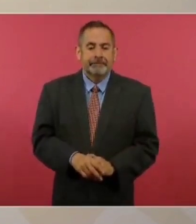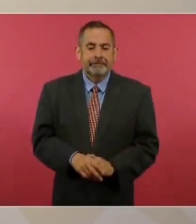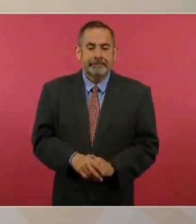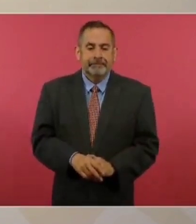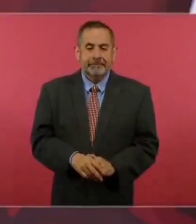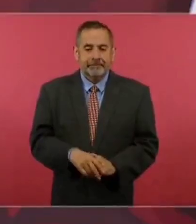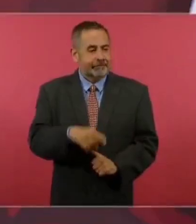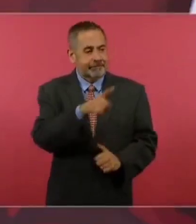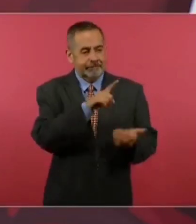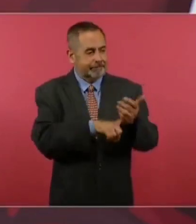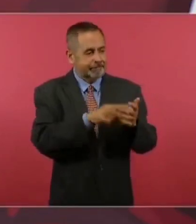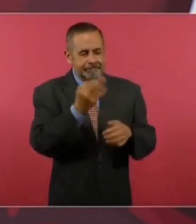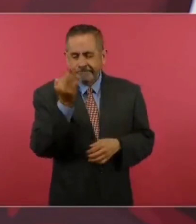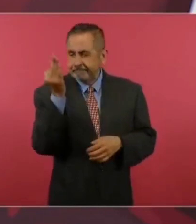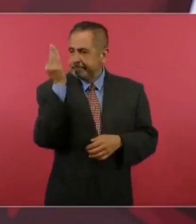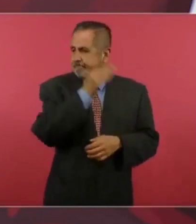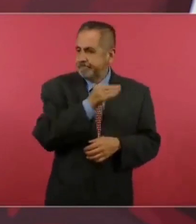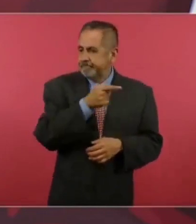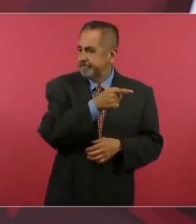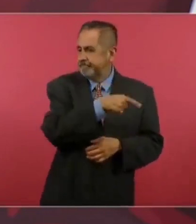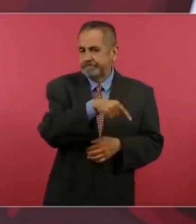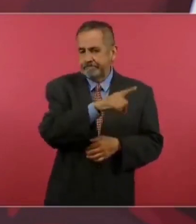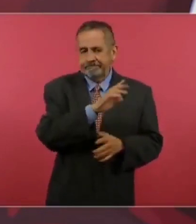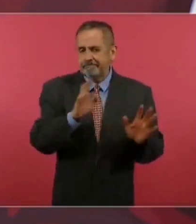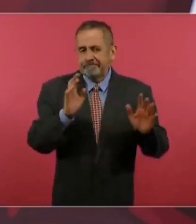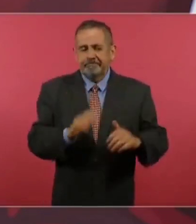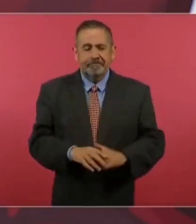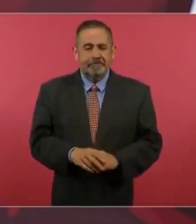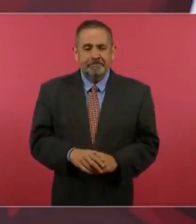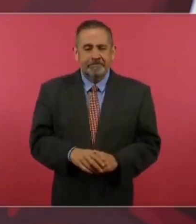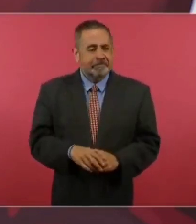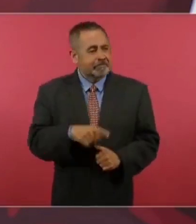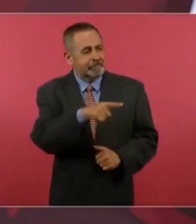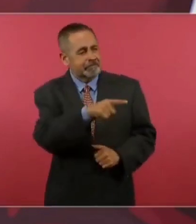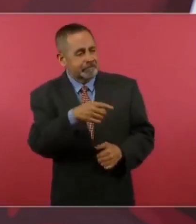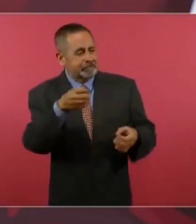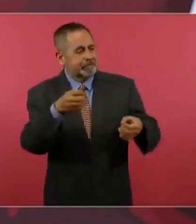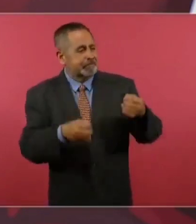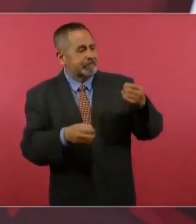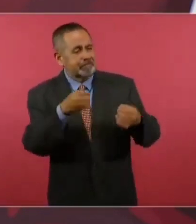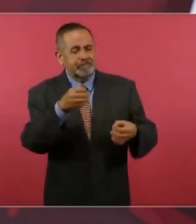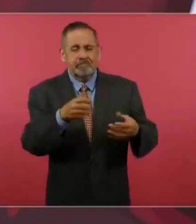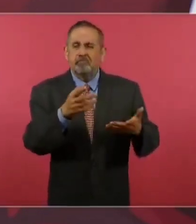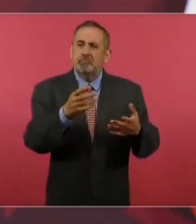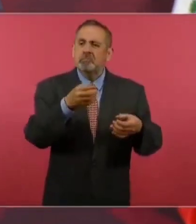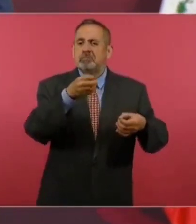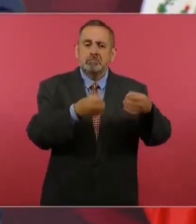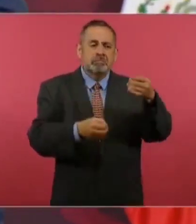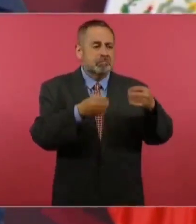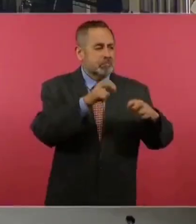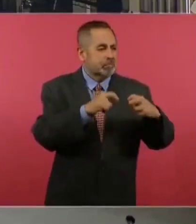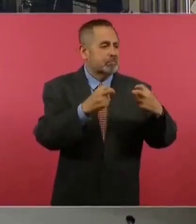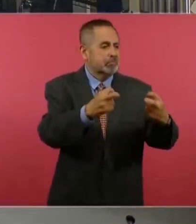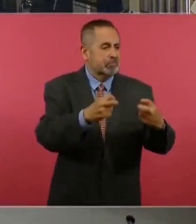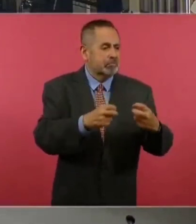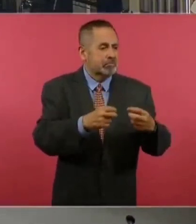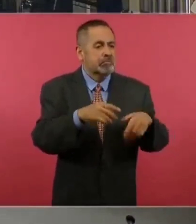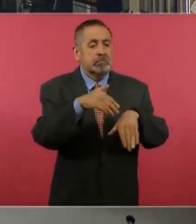porque sí son muy falsarios. Y son jueces, magistrados de